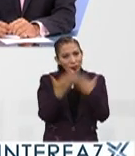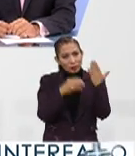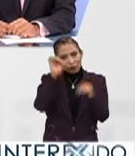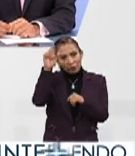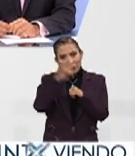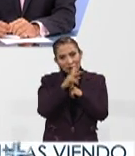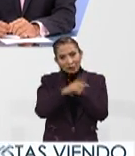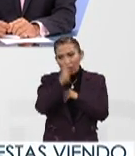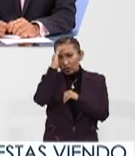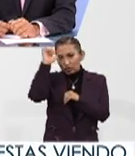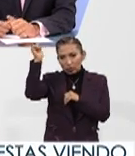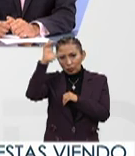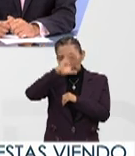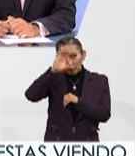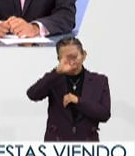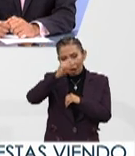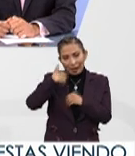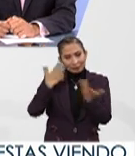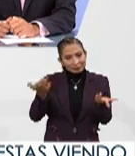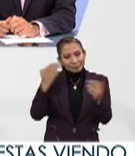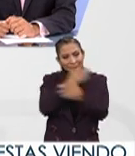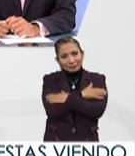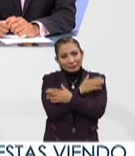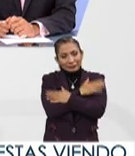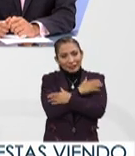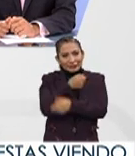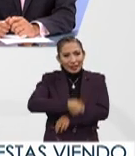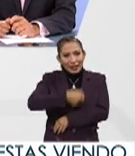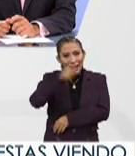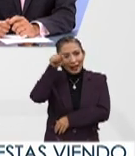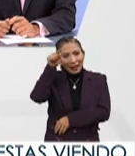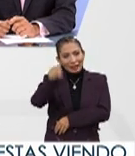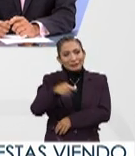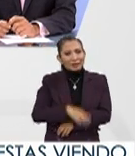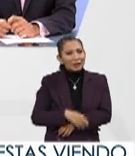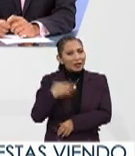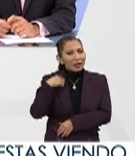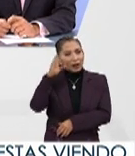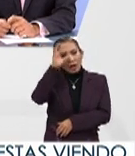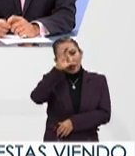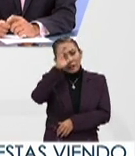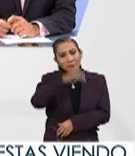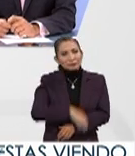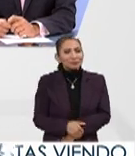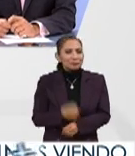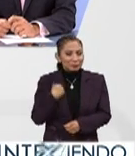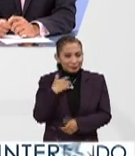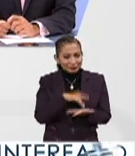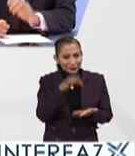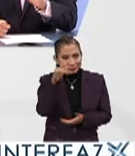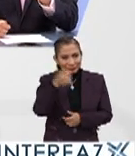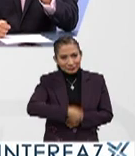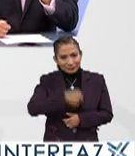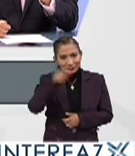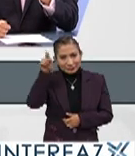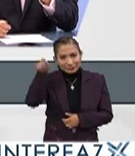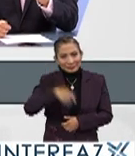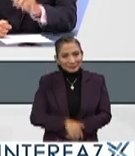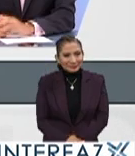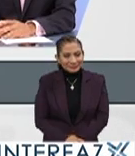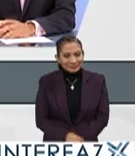en otro país, conocer otra cultura. Te enviamos un fuerte abrazo y un saludo hasta allá, hasta Colima. Muchas gracias y saludos también por